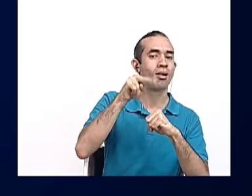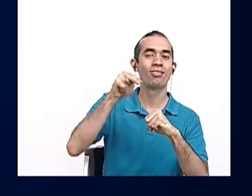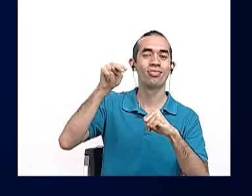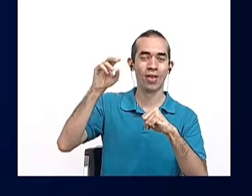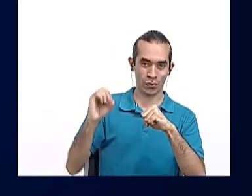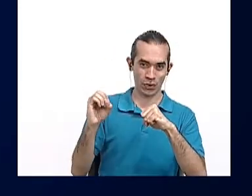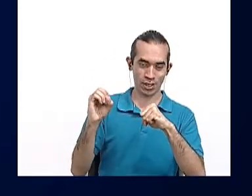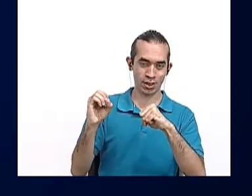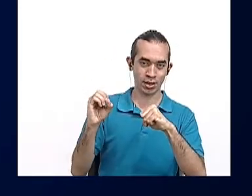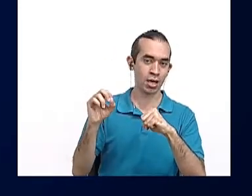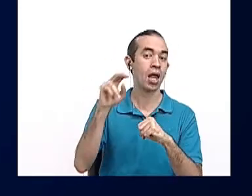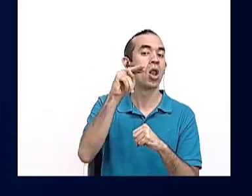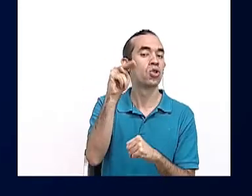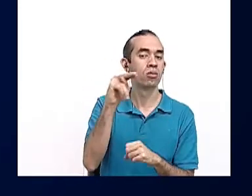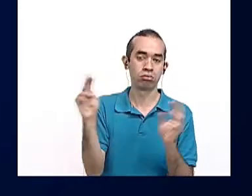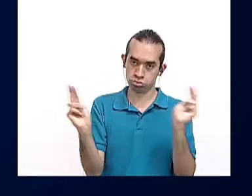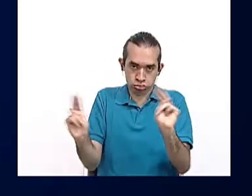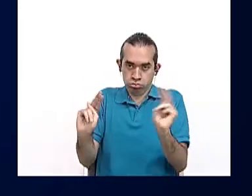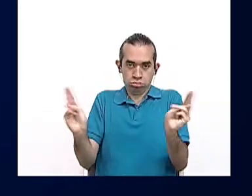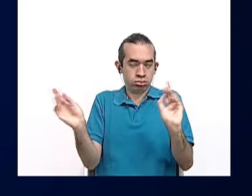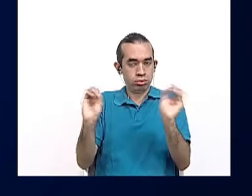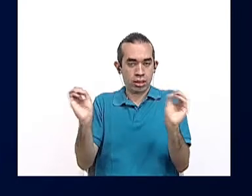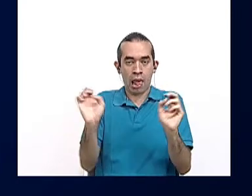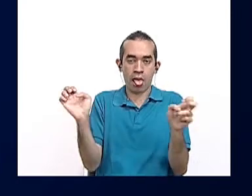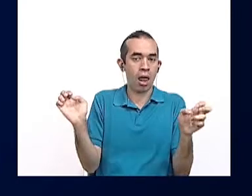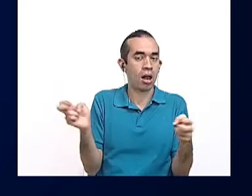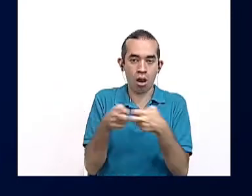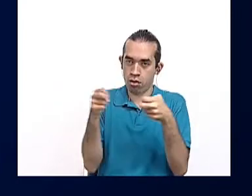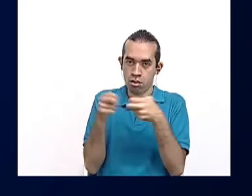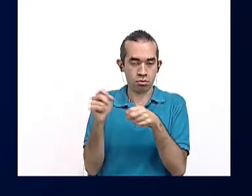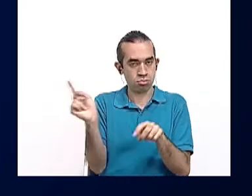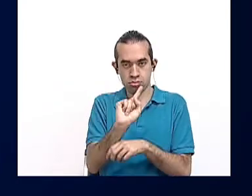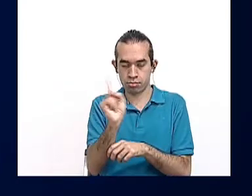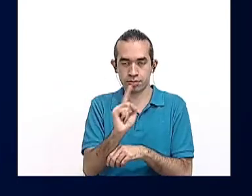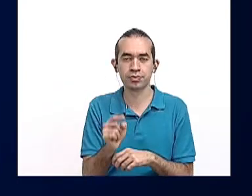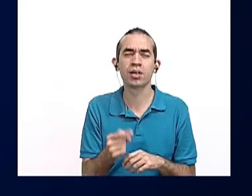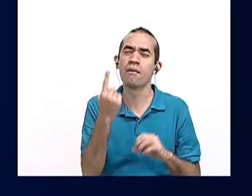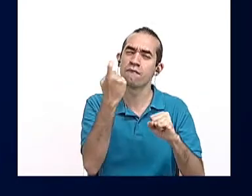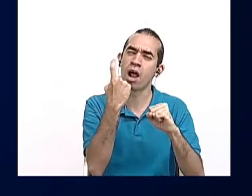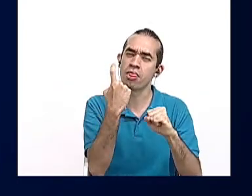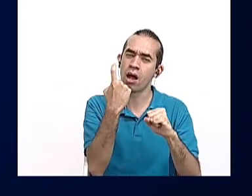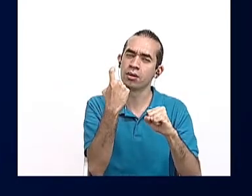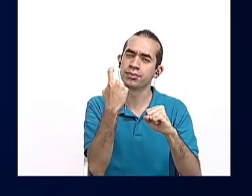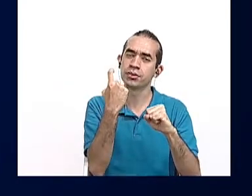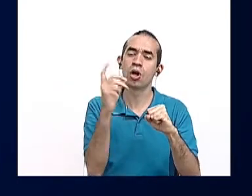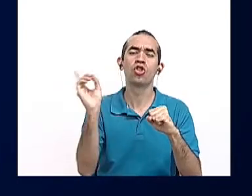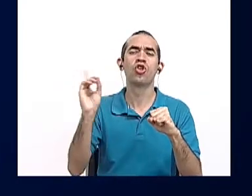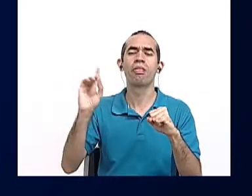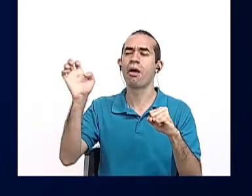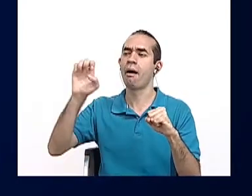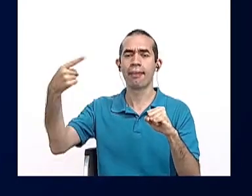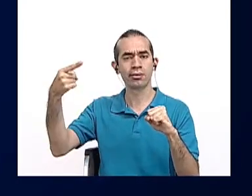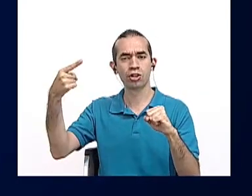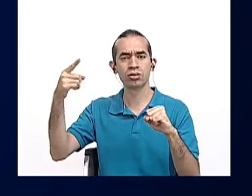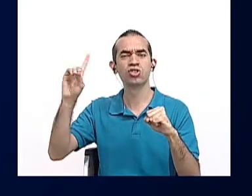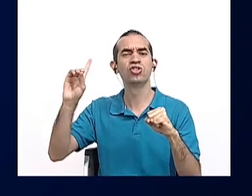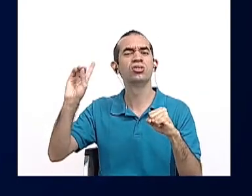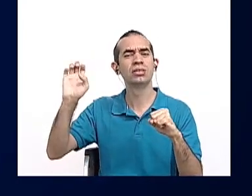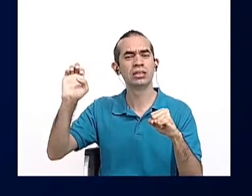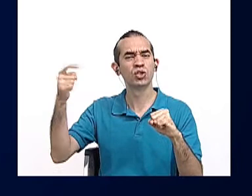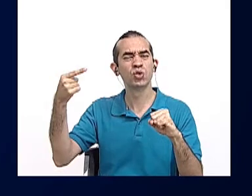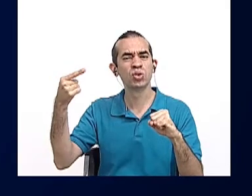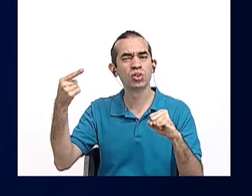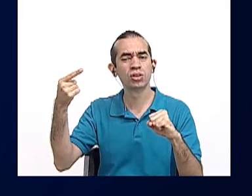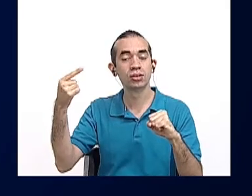neutrones. Y los neutrones no tienen carga eléctrica. Muy bien. Y nos falta ubicar a los electrones. ¿A dónde están los